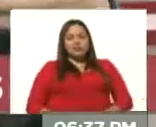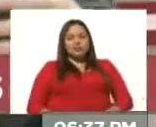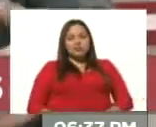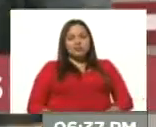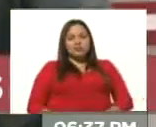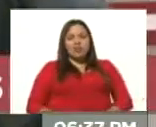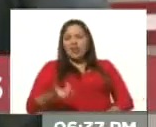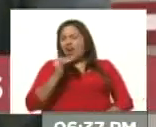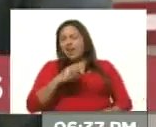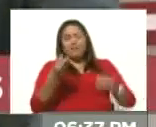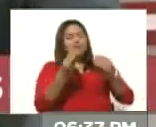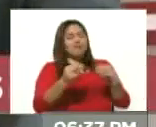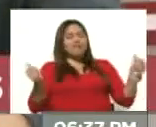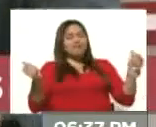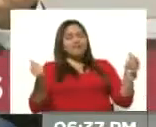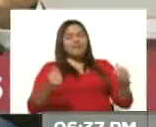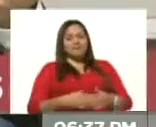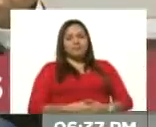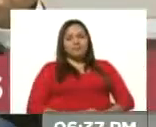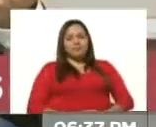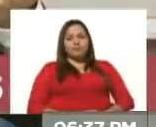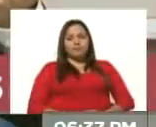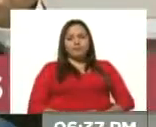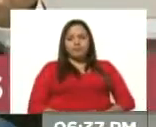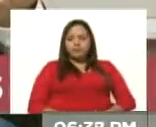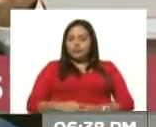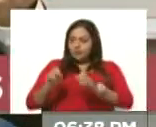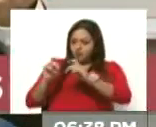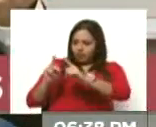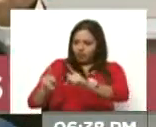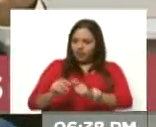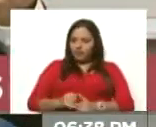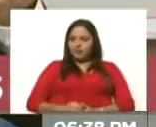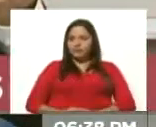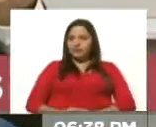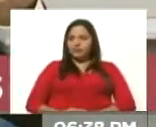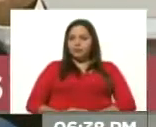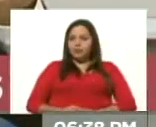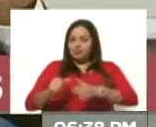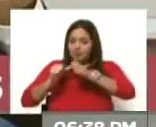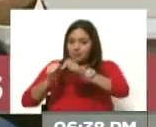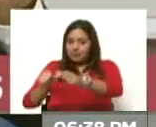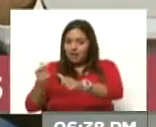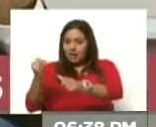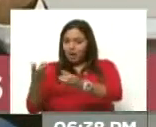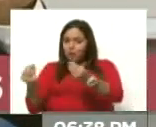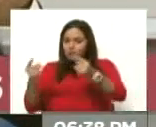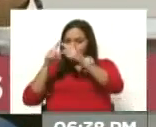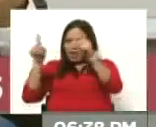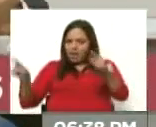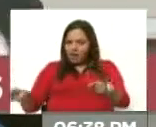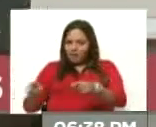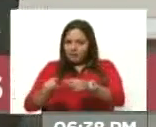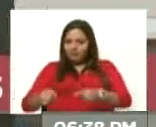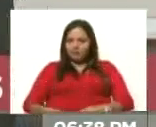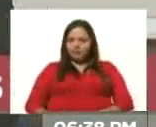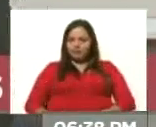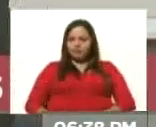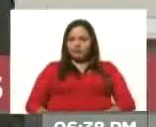pulverizado en el semen vamos a seguir porque quedan bastantes las